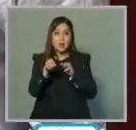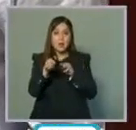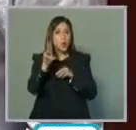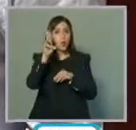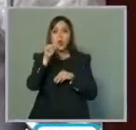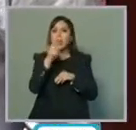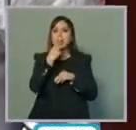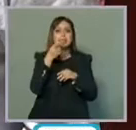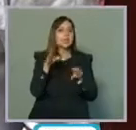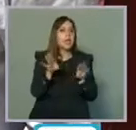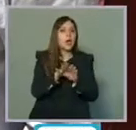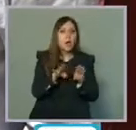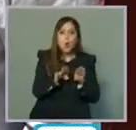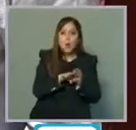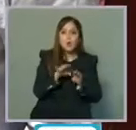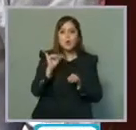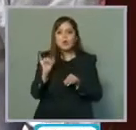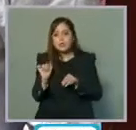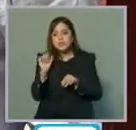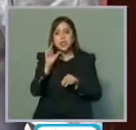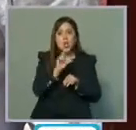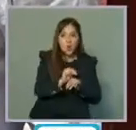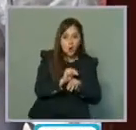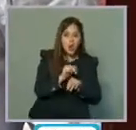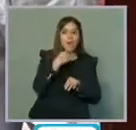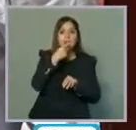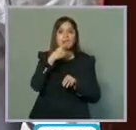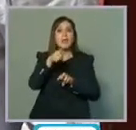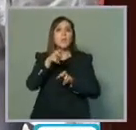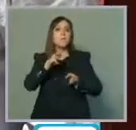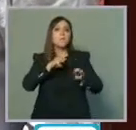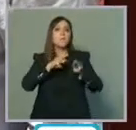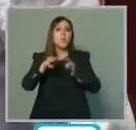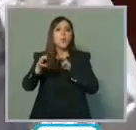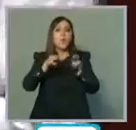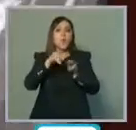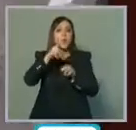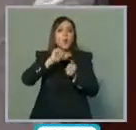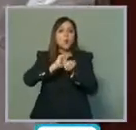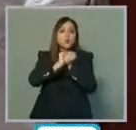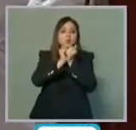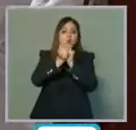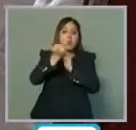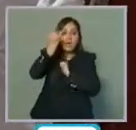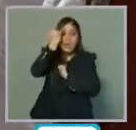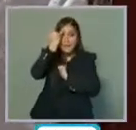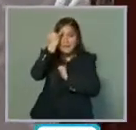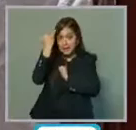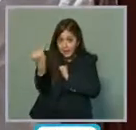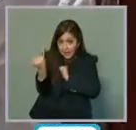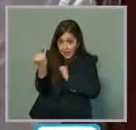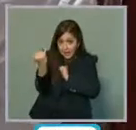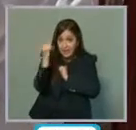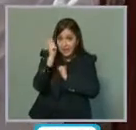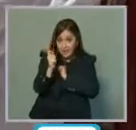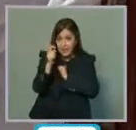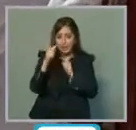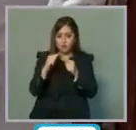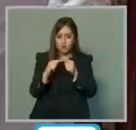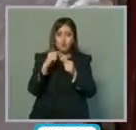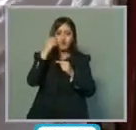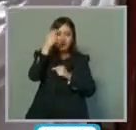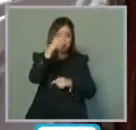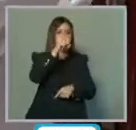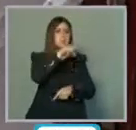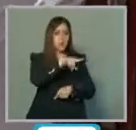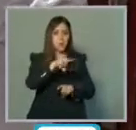la muevas ni cómo no la muevas, no es limitativa. Es más bien un asunto de imaginar. Y lo que vas a hacer es exactamente eso que dijo tío